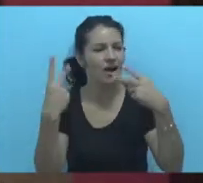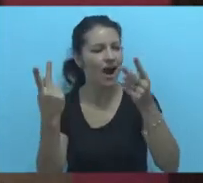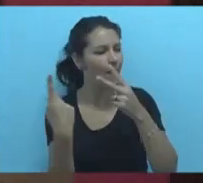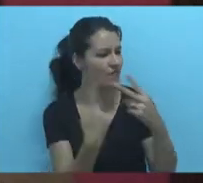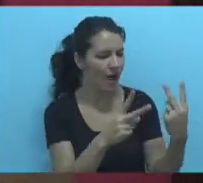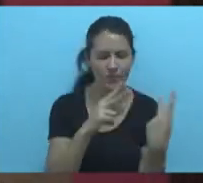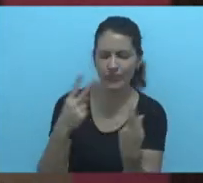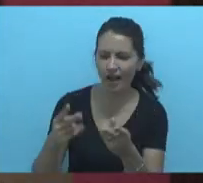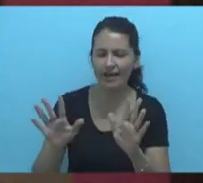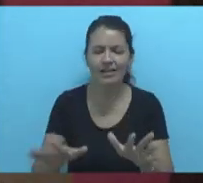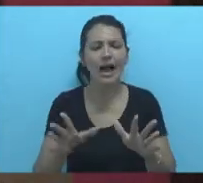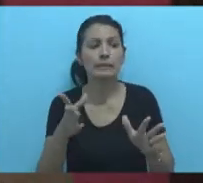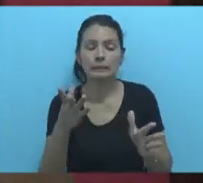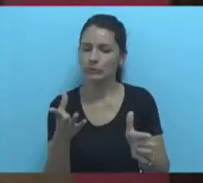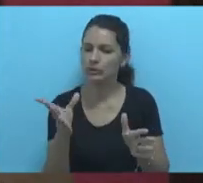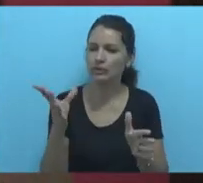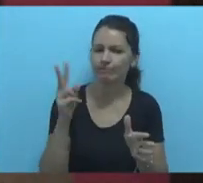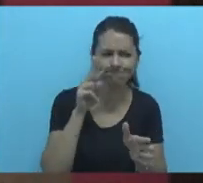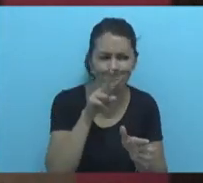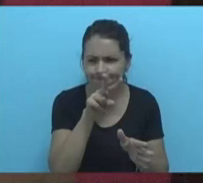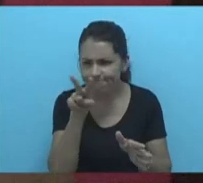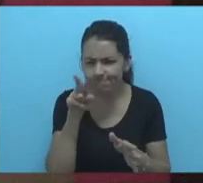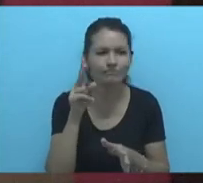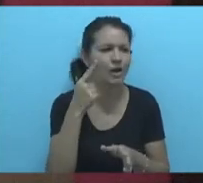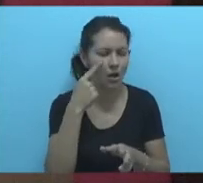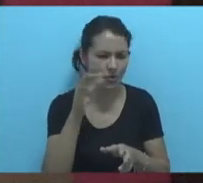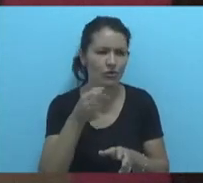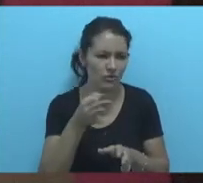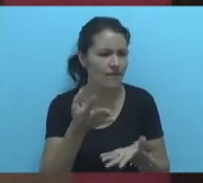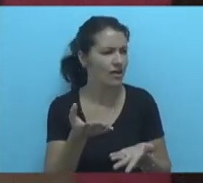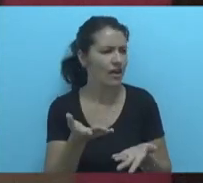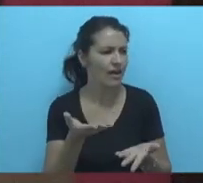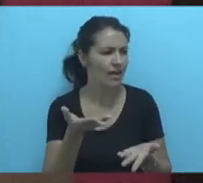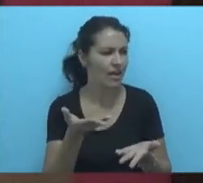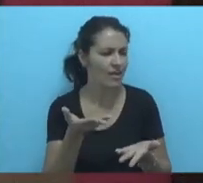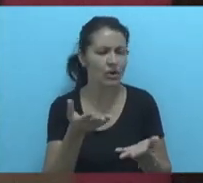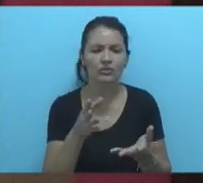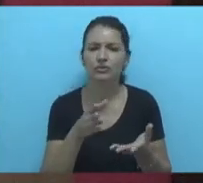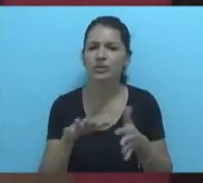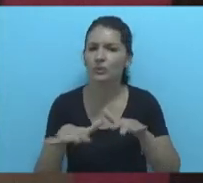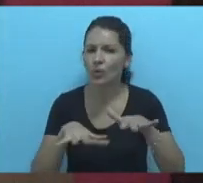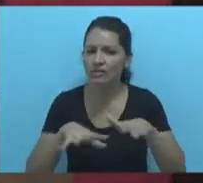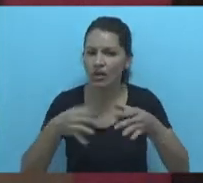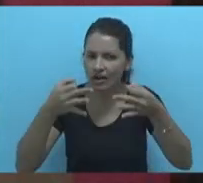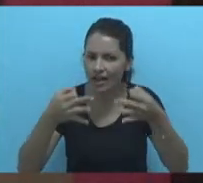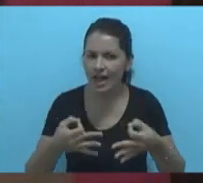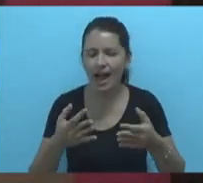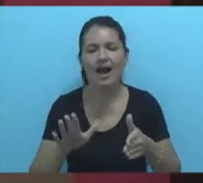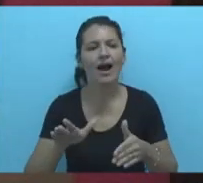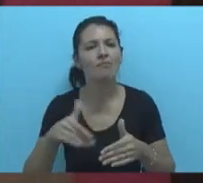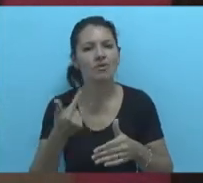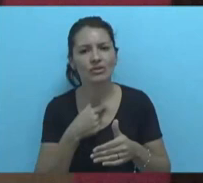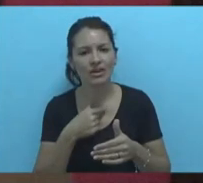y que necesitamos que ese relevamiento se realice para ver cuál va a ser la propuesta de ejecución